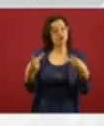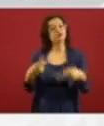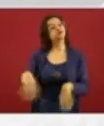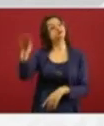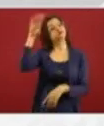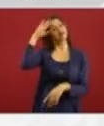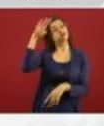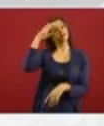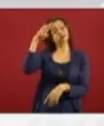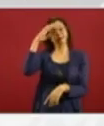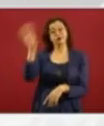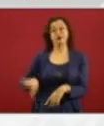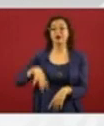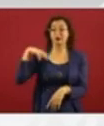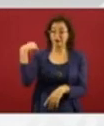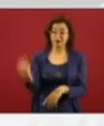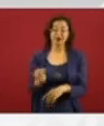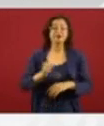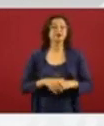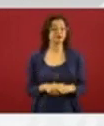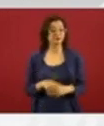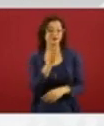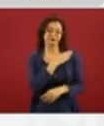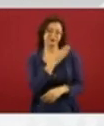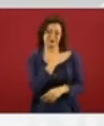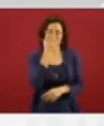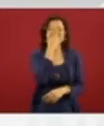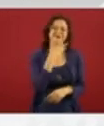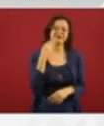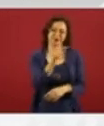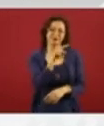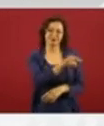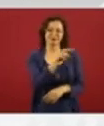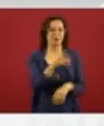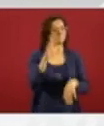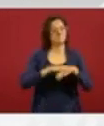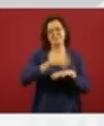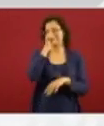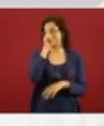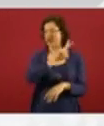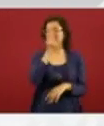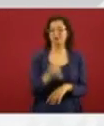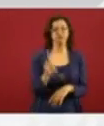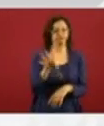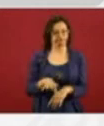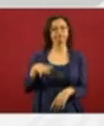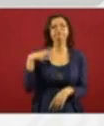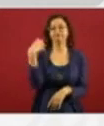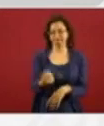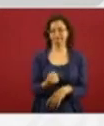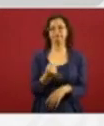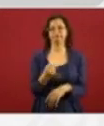el Angelito. Ese es el más pasado de rosca en el país para la